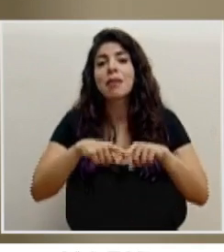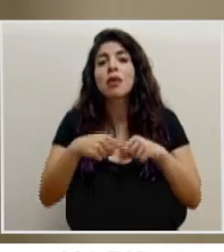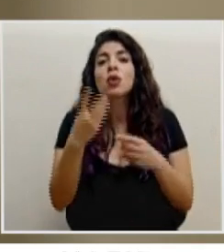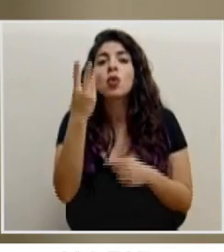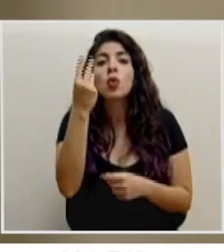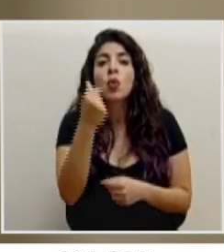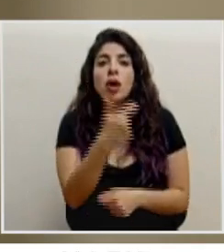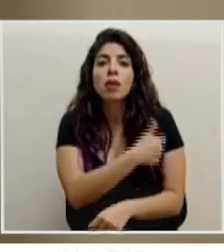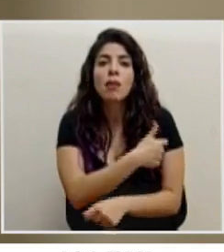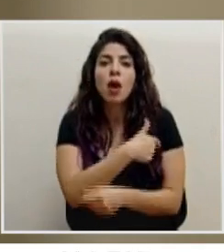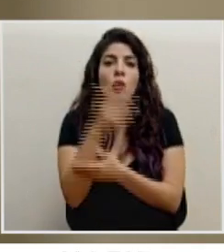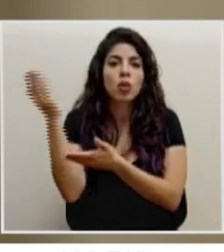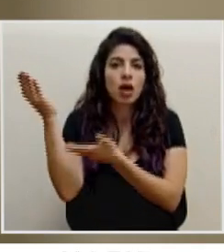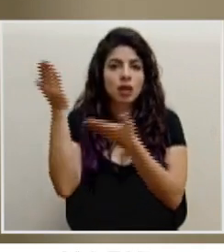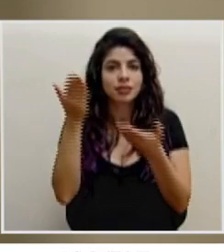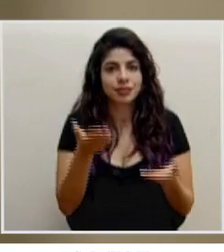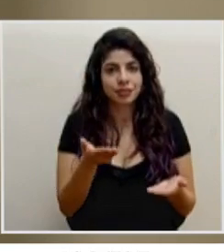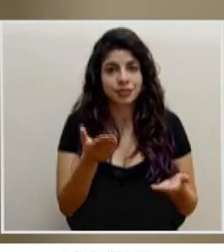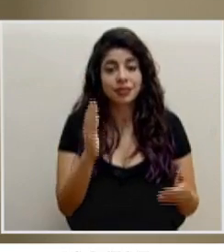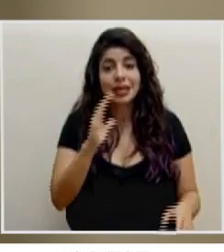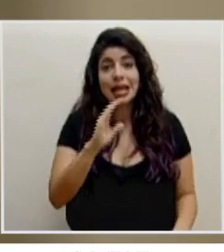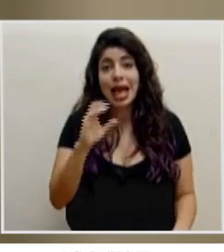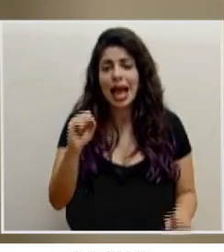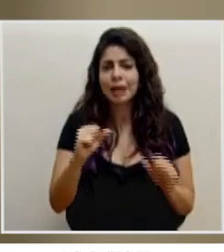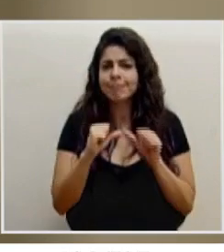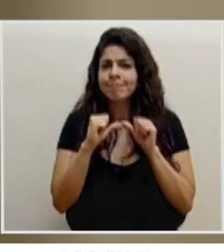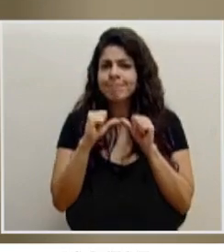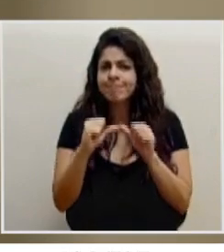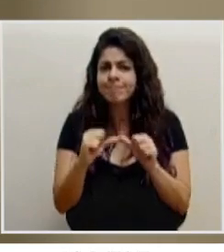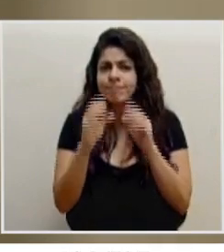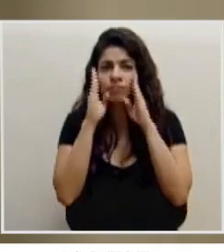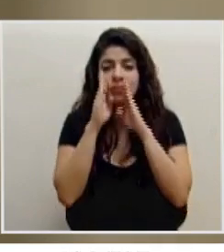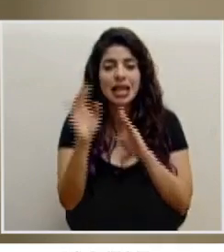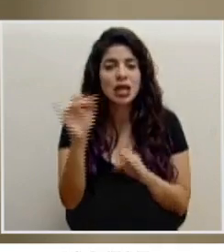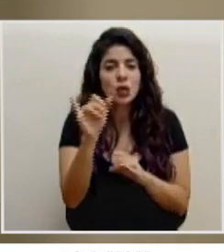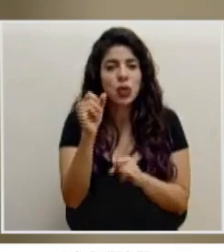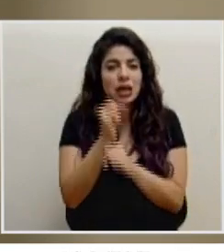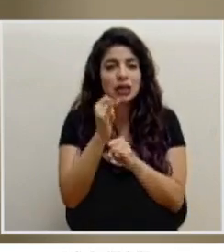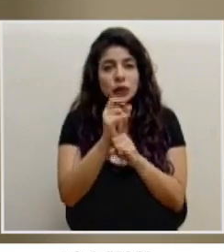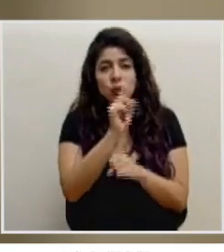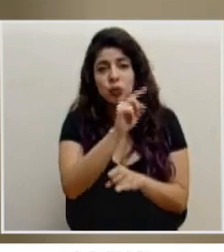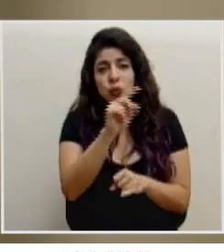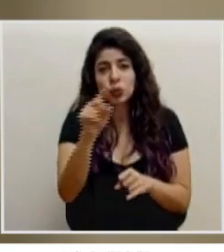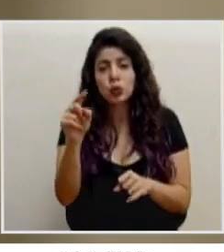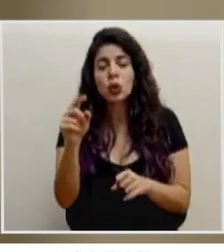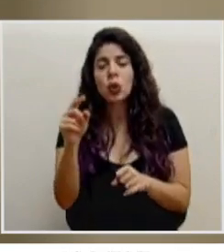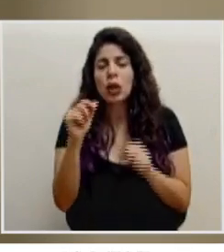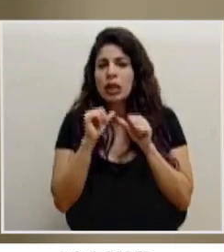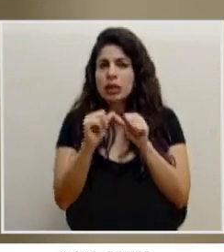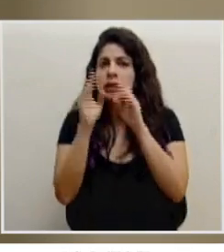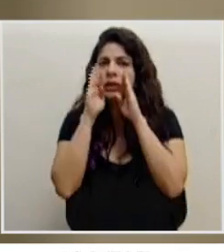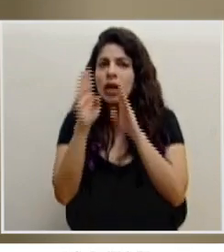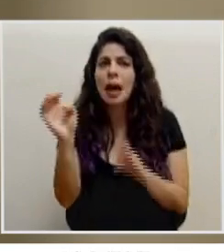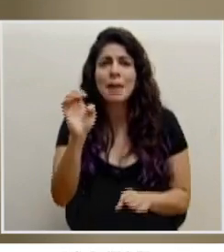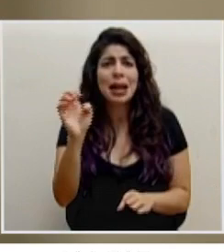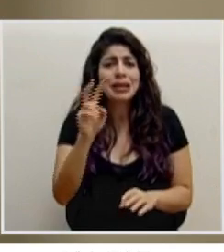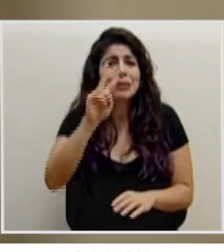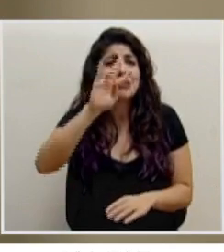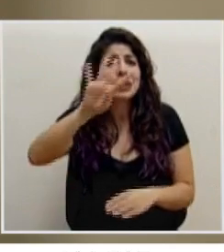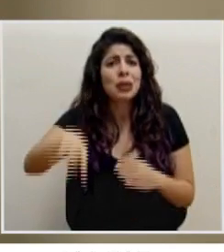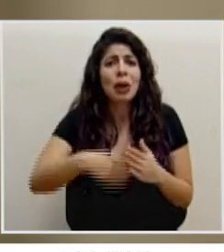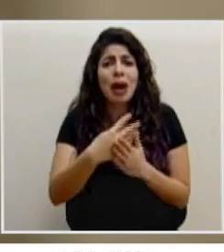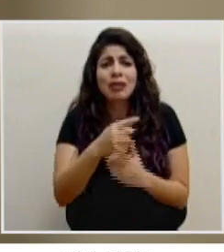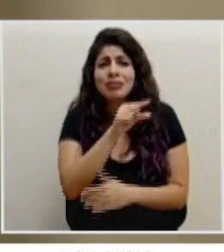que lleguen al país. La Caja se ha mantenido atendiendo, igual que todas las instituciones, la emergencia